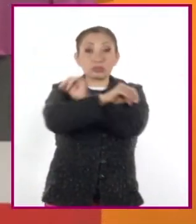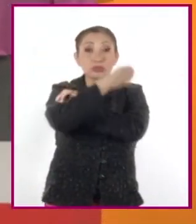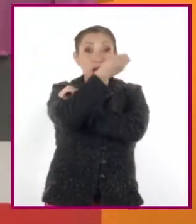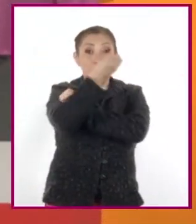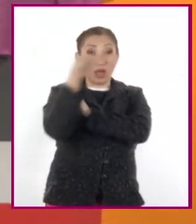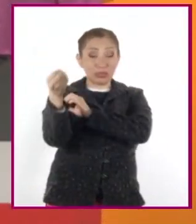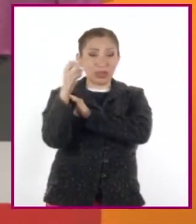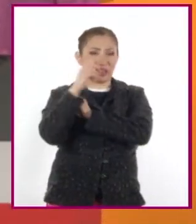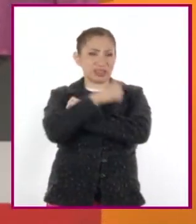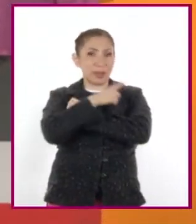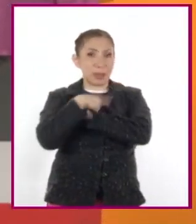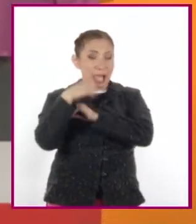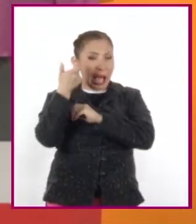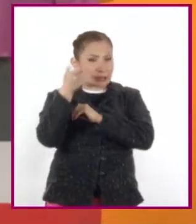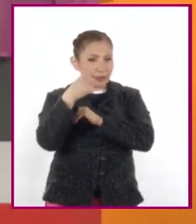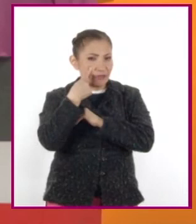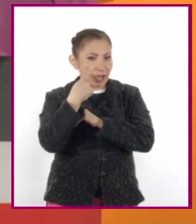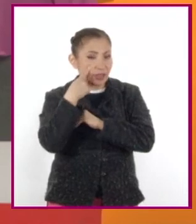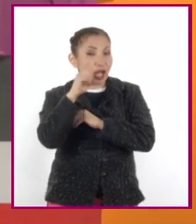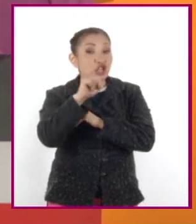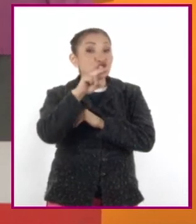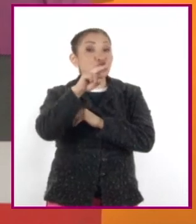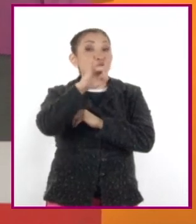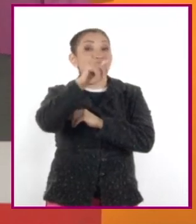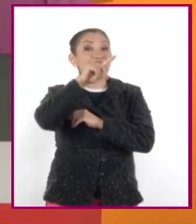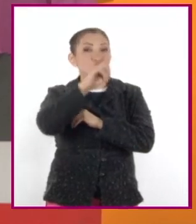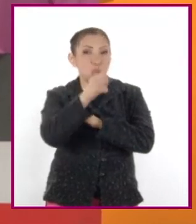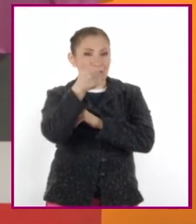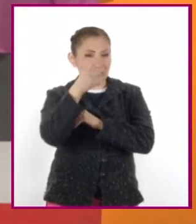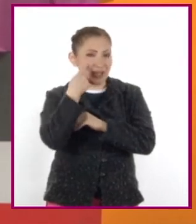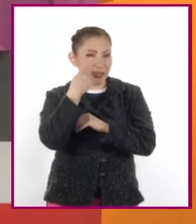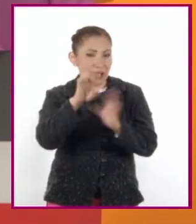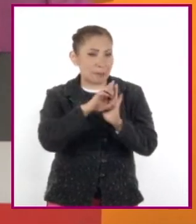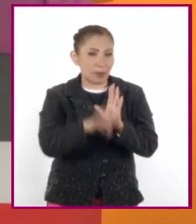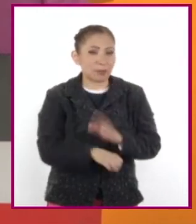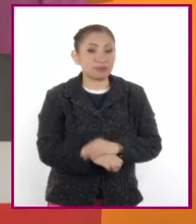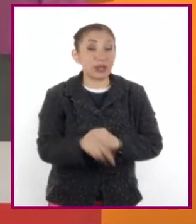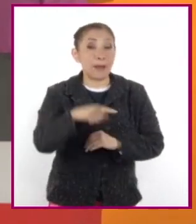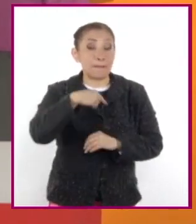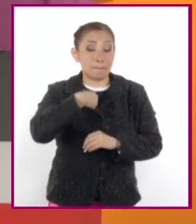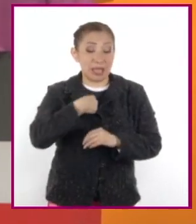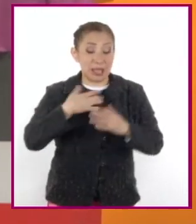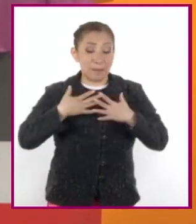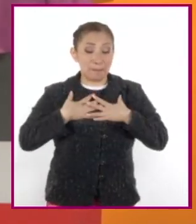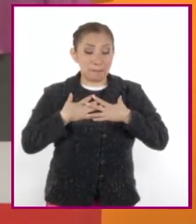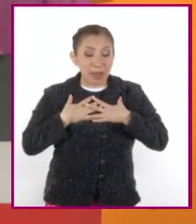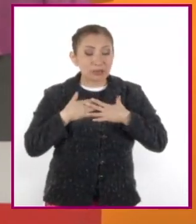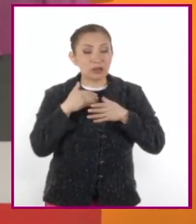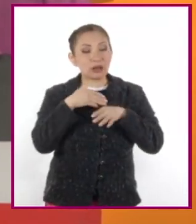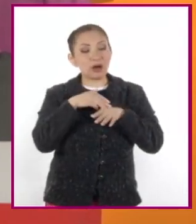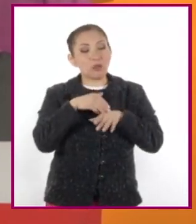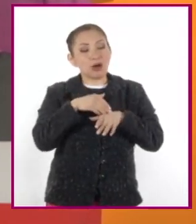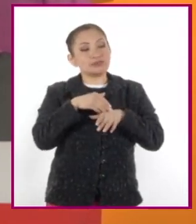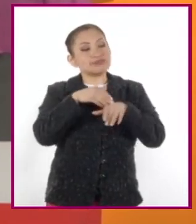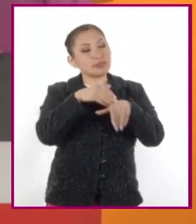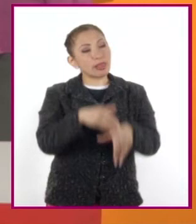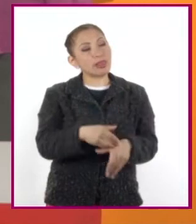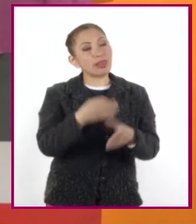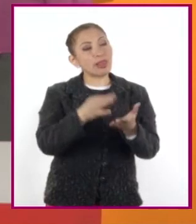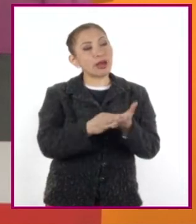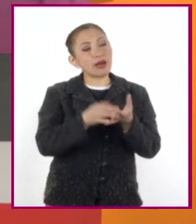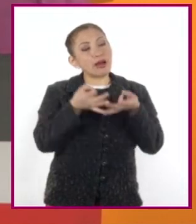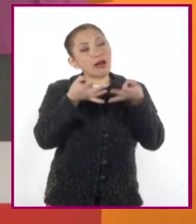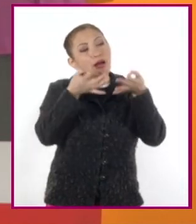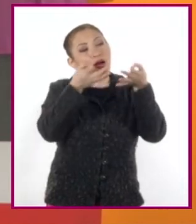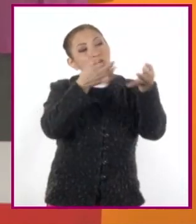frase debería empezar por el sujeto, quedando como mi pecho de obediente acero sirve al